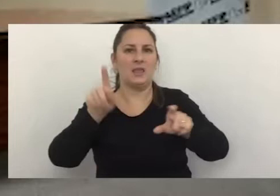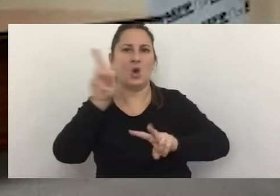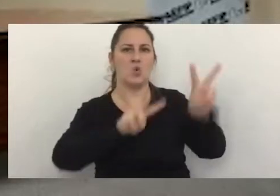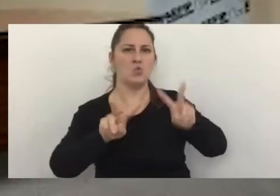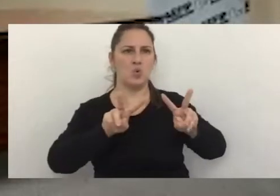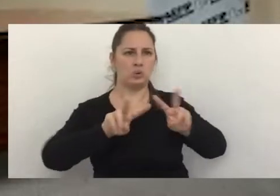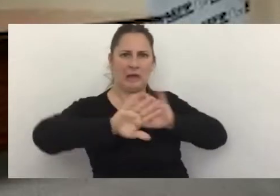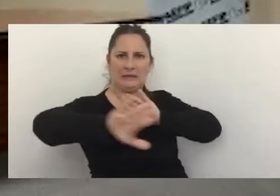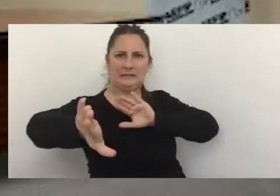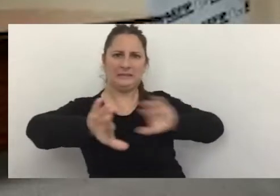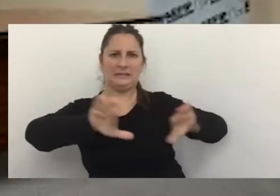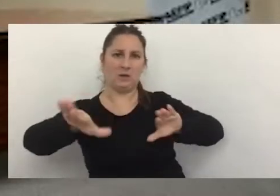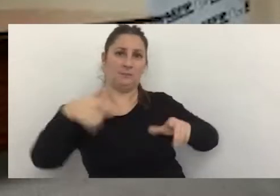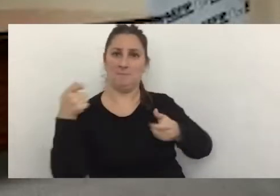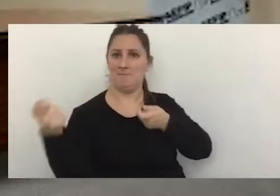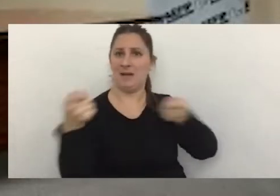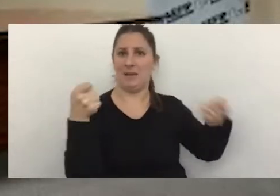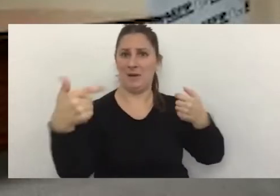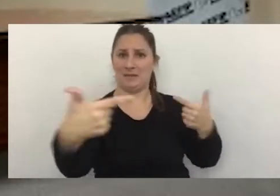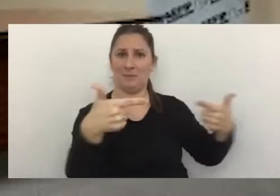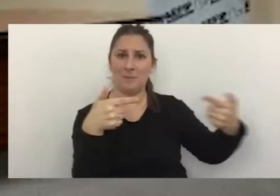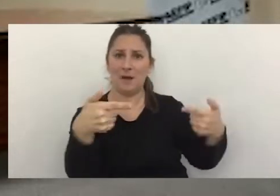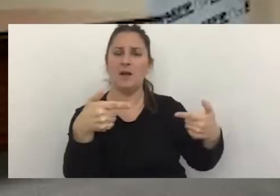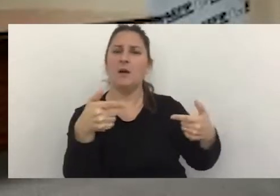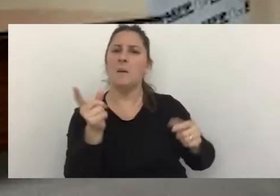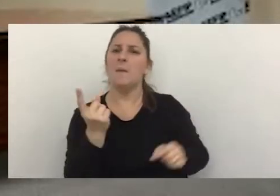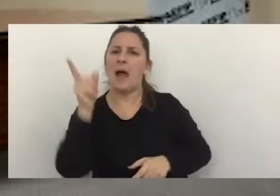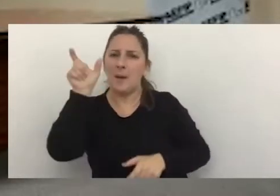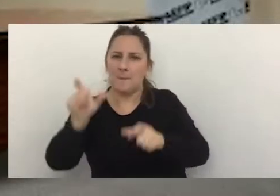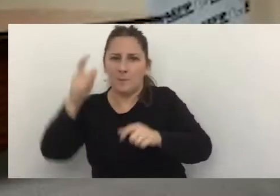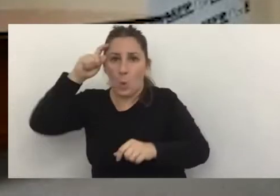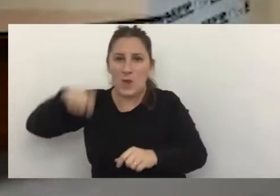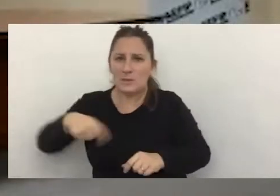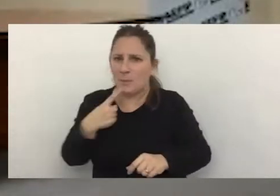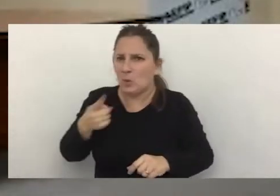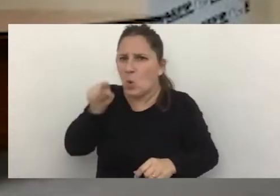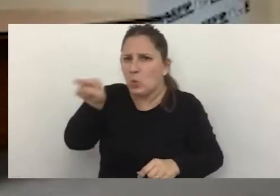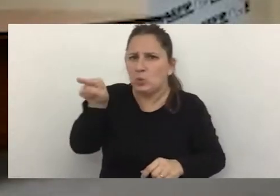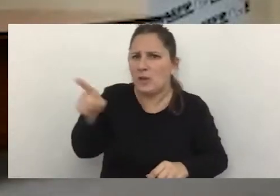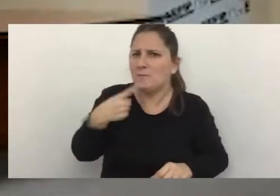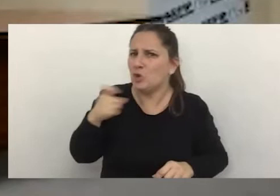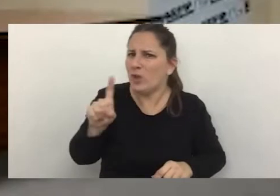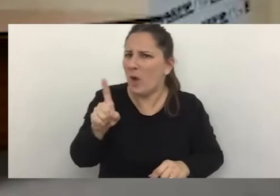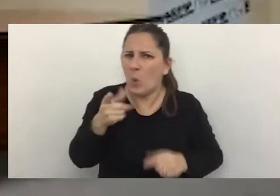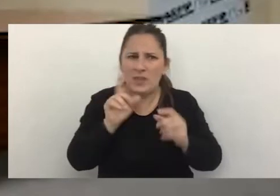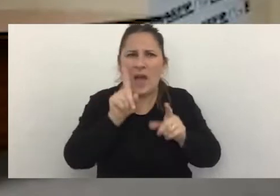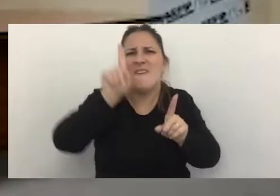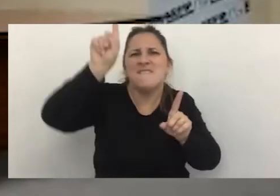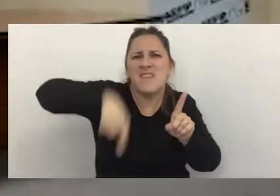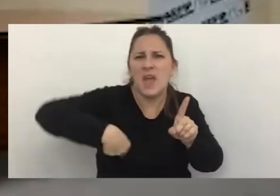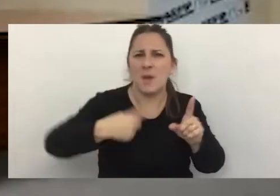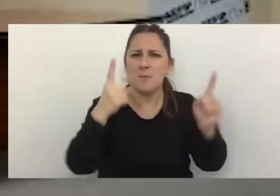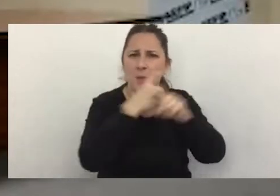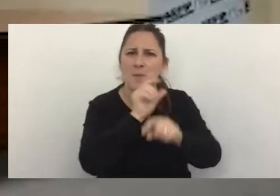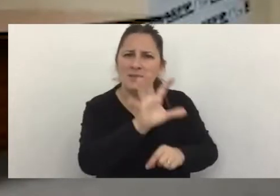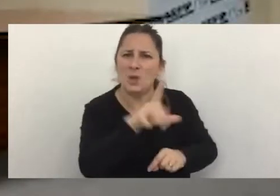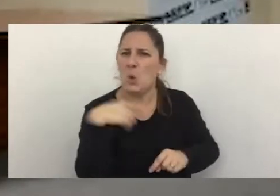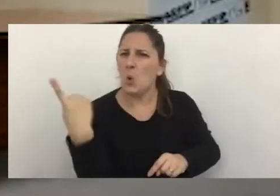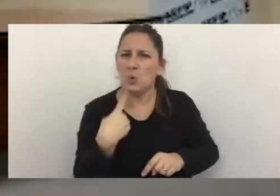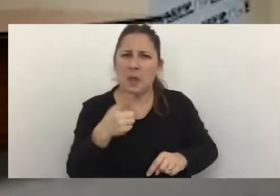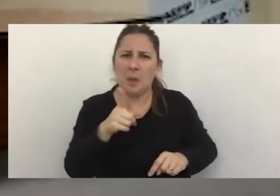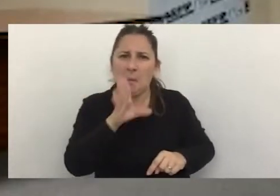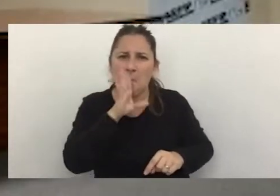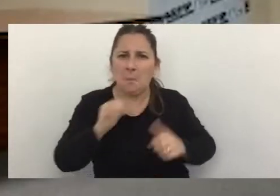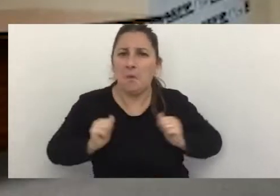habían aniquilado, le preguntaban, pero usted no advertía el resultado de esto, usted no hizo nada, yo cumplía con la